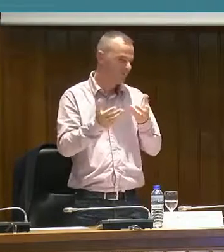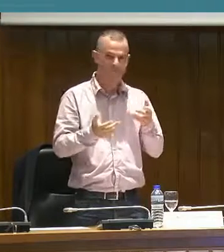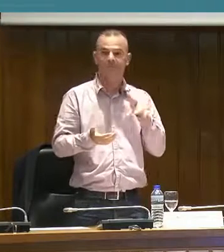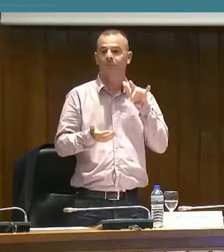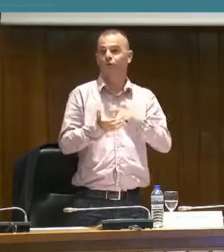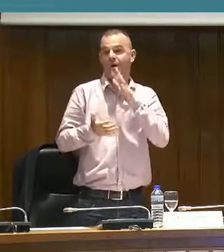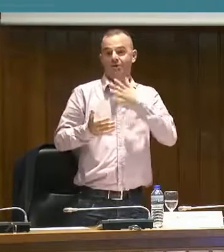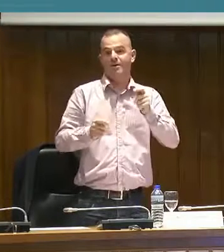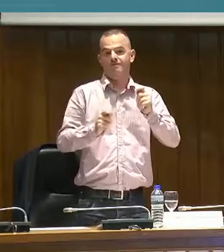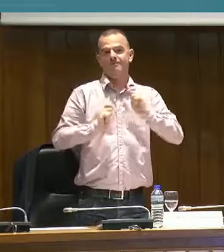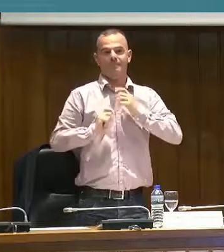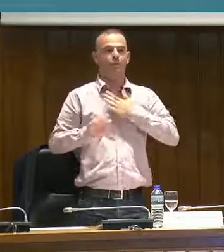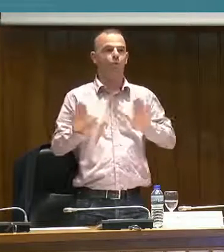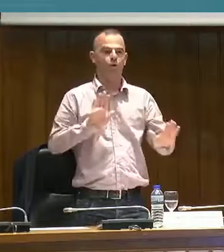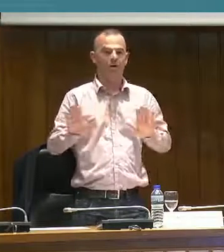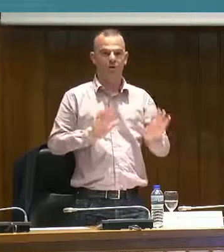cultura y comunidad.